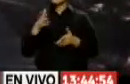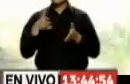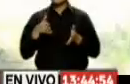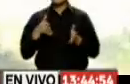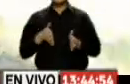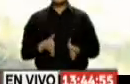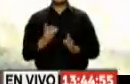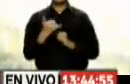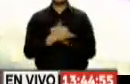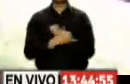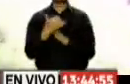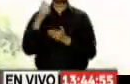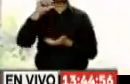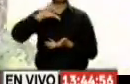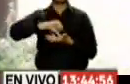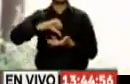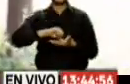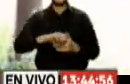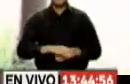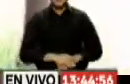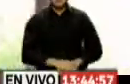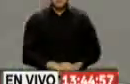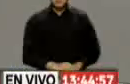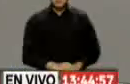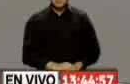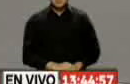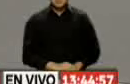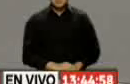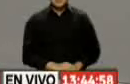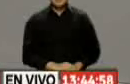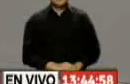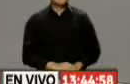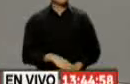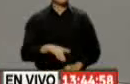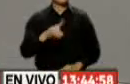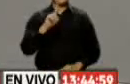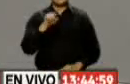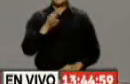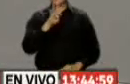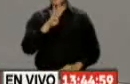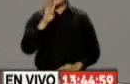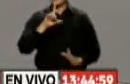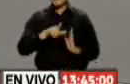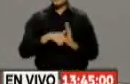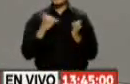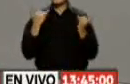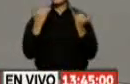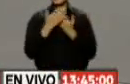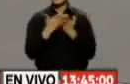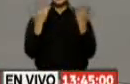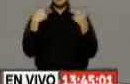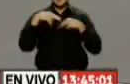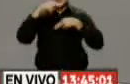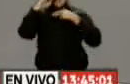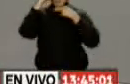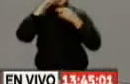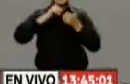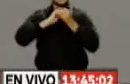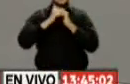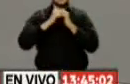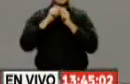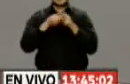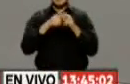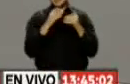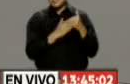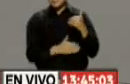Irán. Fernanda de la Bastida, Telediario. 13 horas con 44 minutos, es momento ya de revisar la información deportiva.